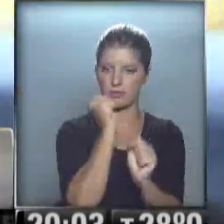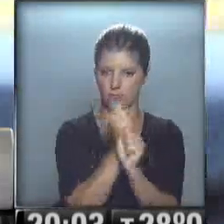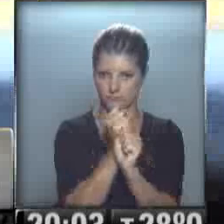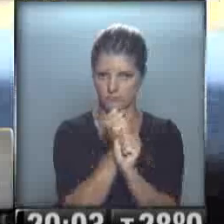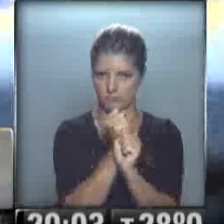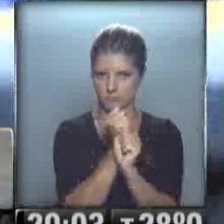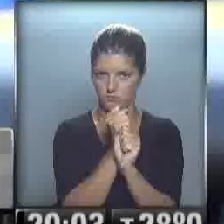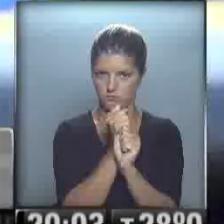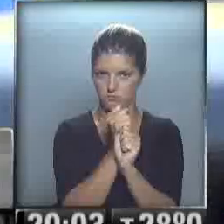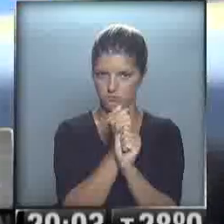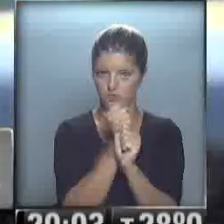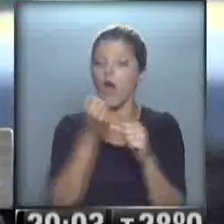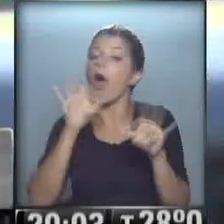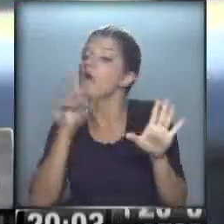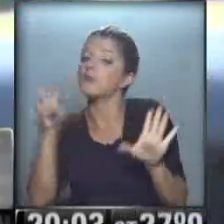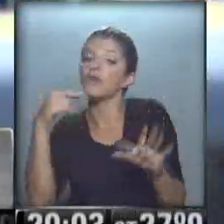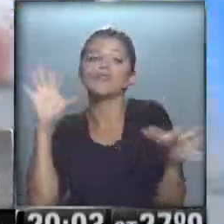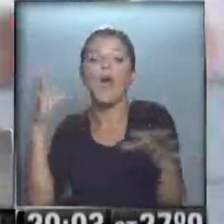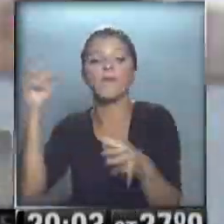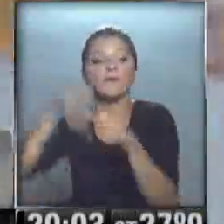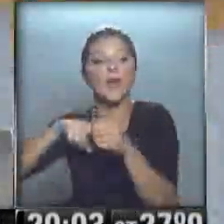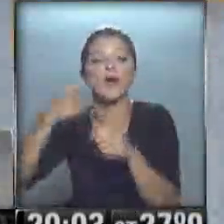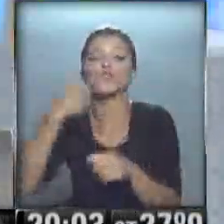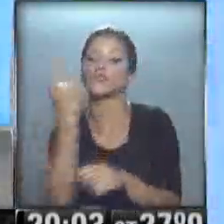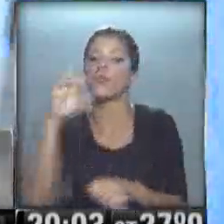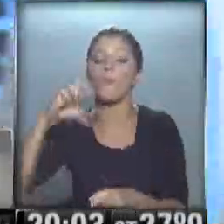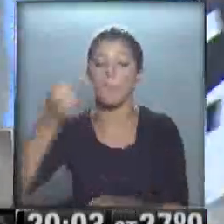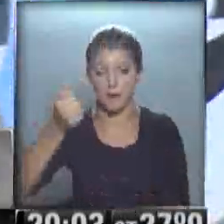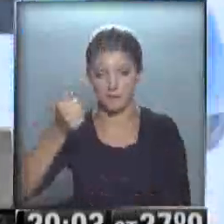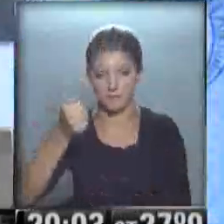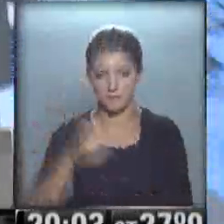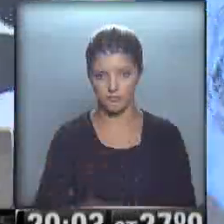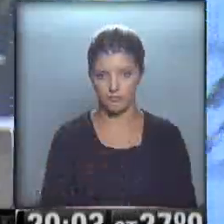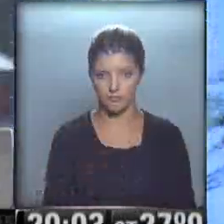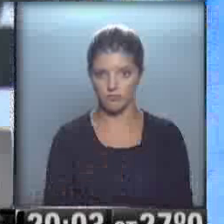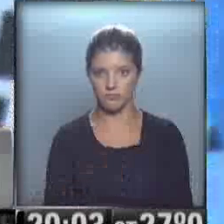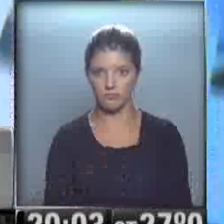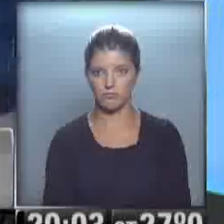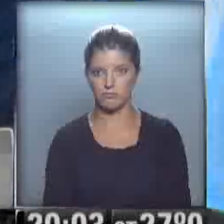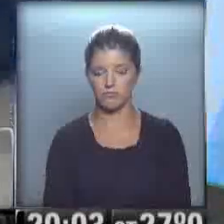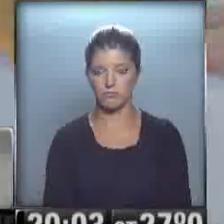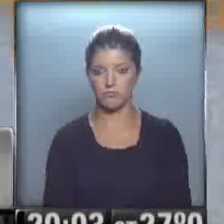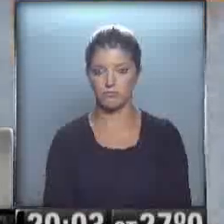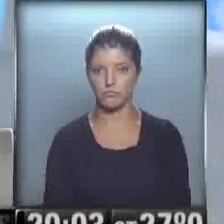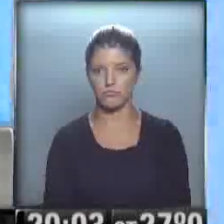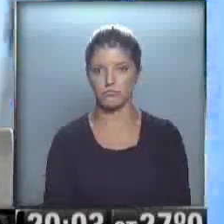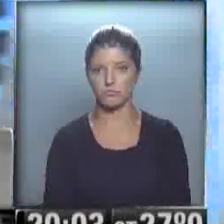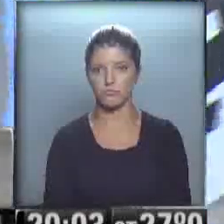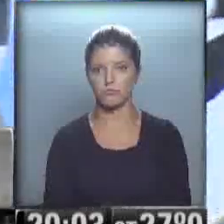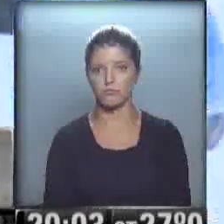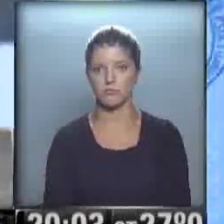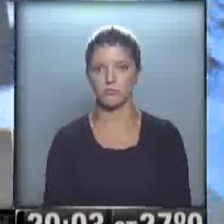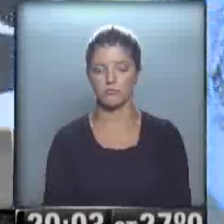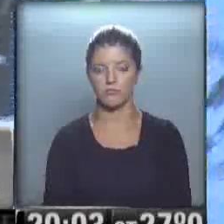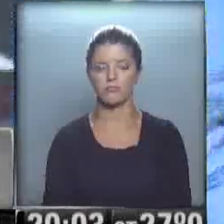reincorporados, aunque estén afiliados en el SUPA. Daniel, hubo gente